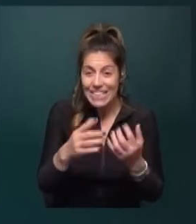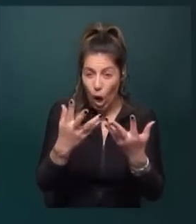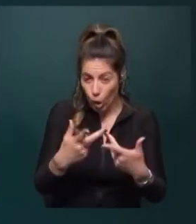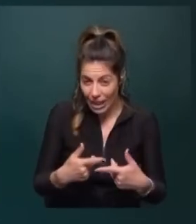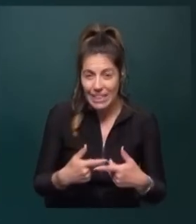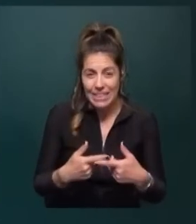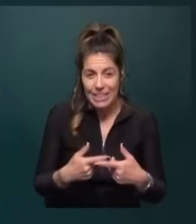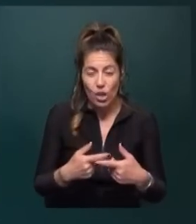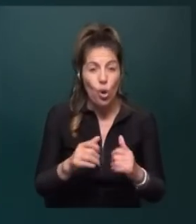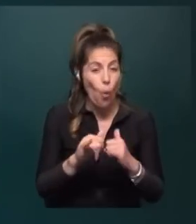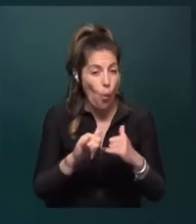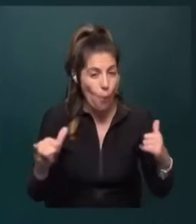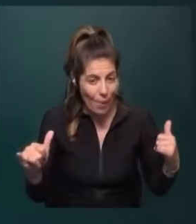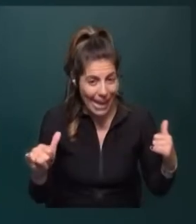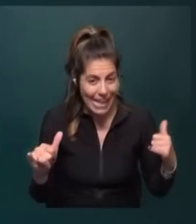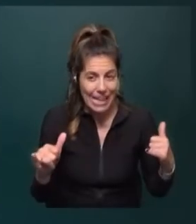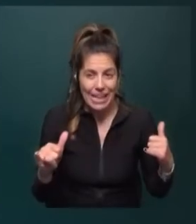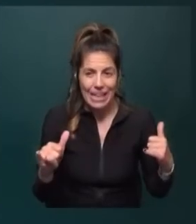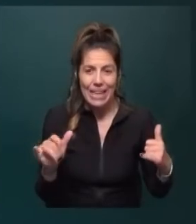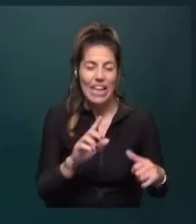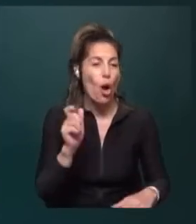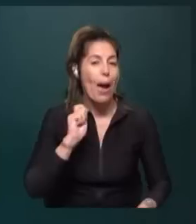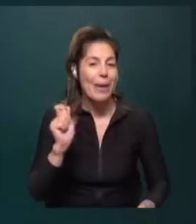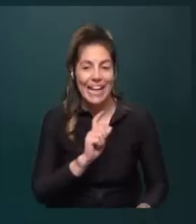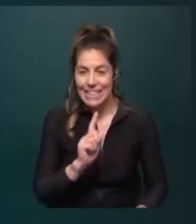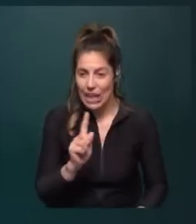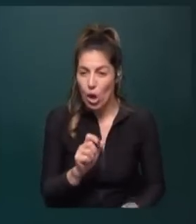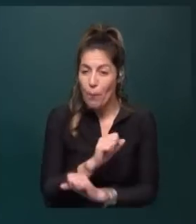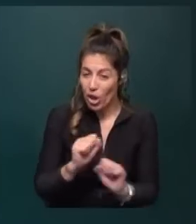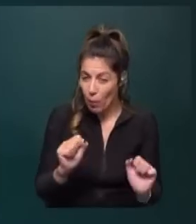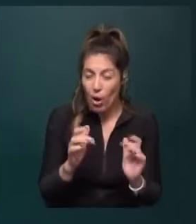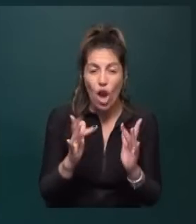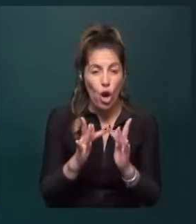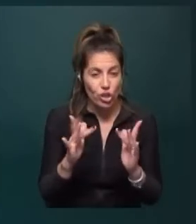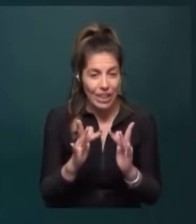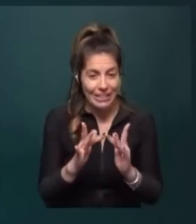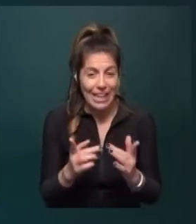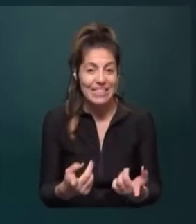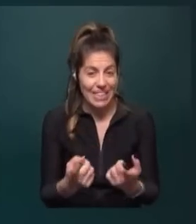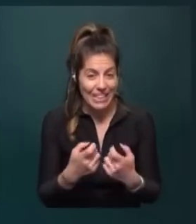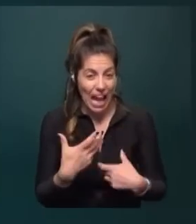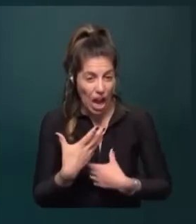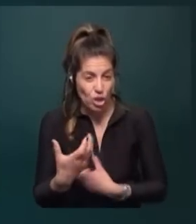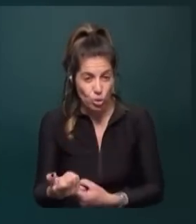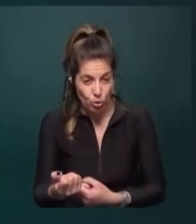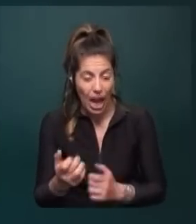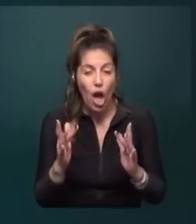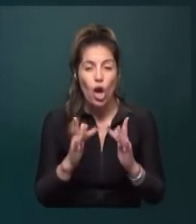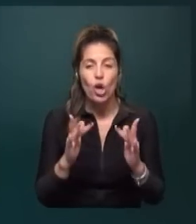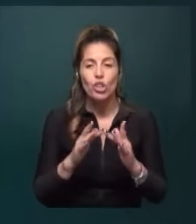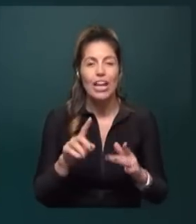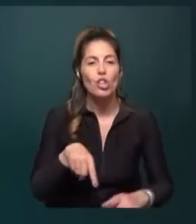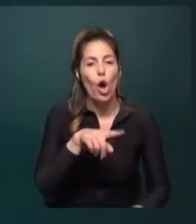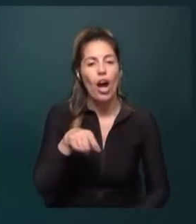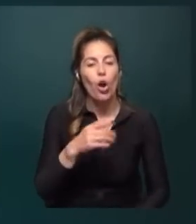un email que no actúa por emergencias pero que pueden contactar en caso de necesitar ayuda que es contacto arroba